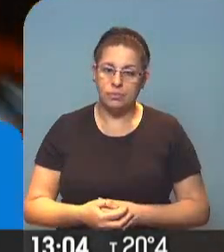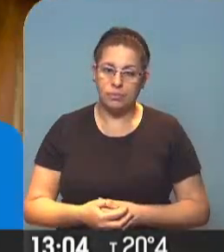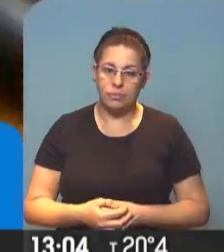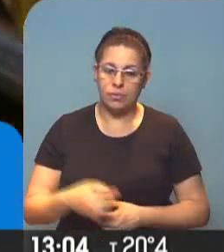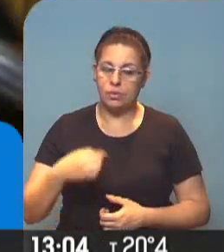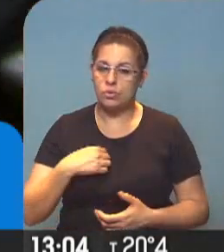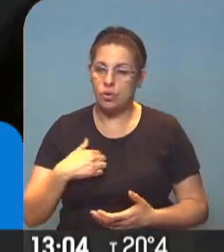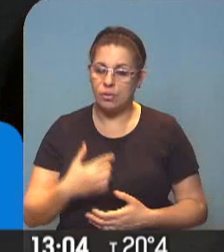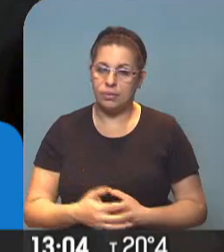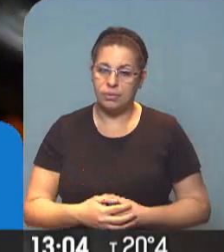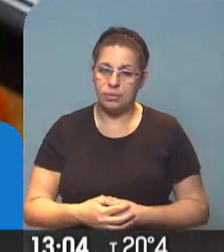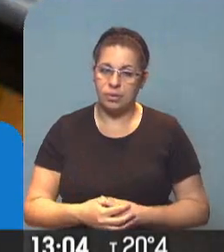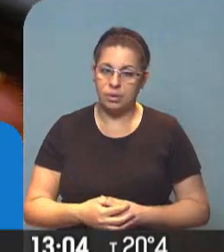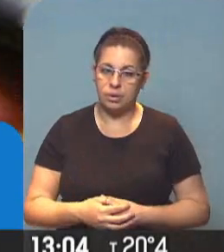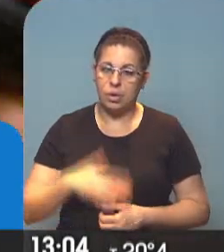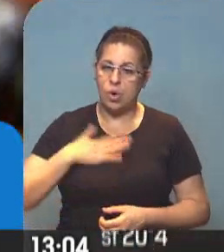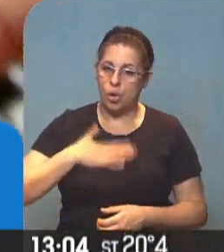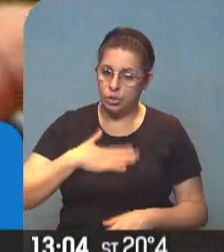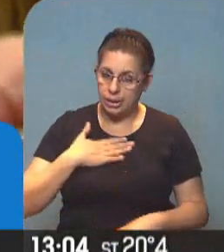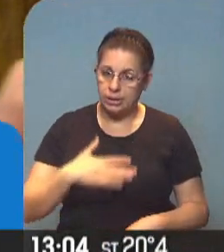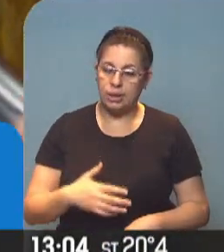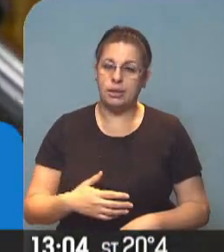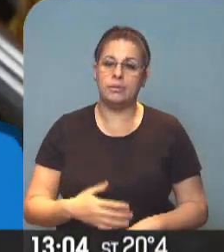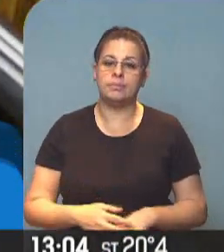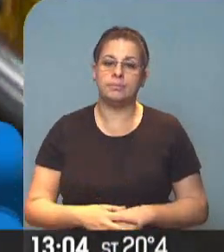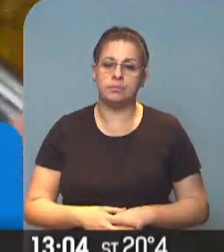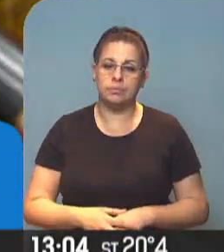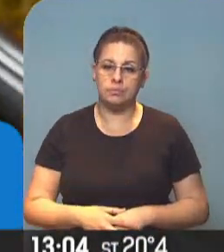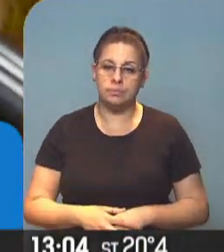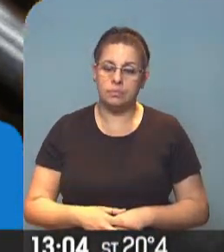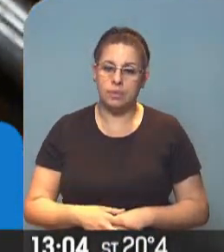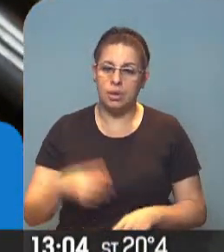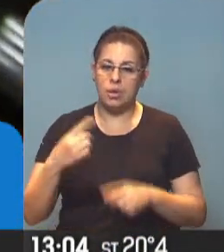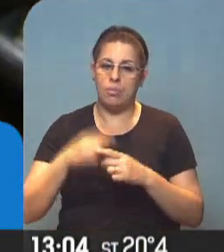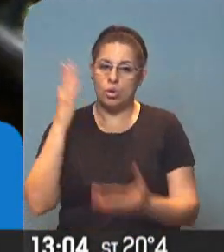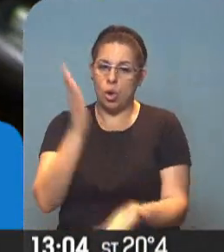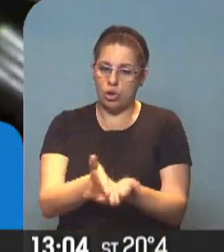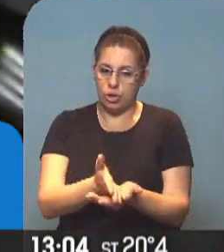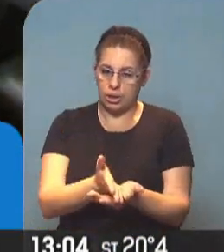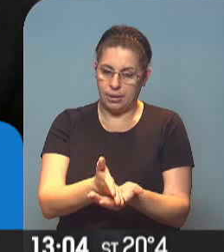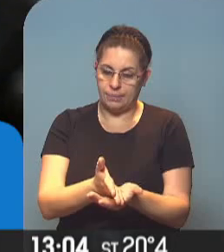yo estoy contenta por la con la condena